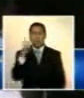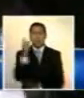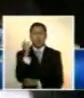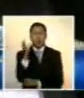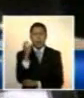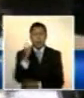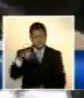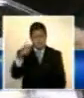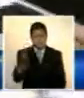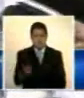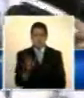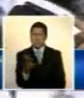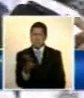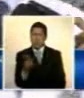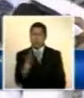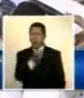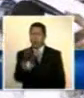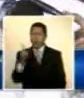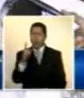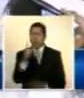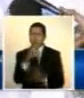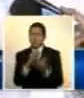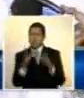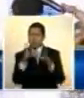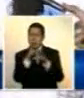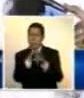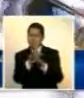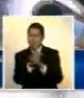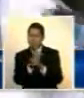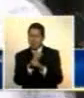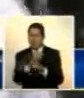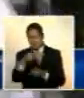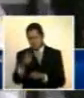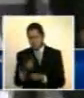López Silva. Mañana alrededor de las 11:30 de la mañana. 11:30 de la mañana. Okay, muchísimas gracias.